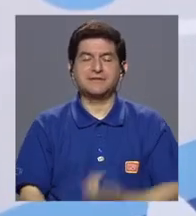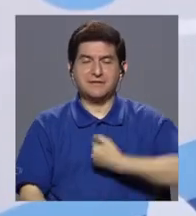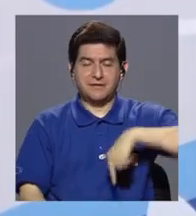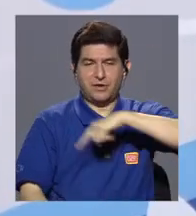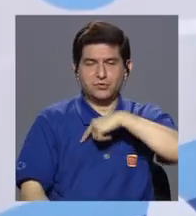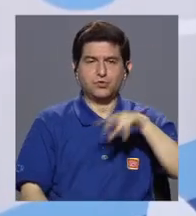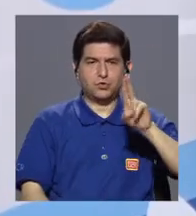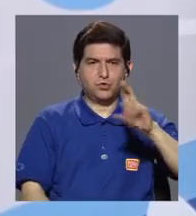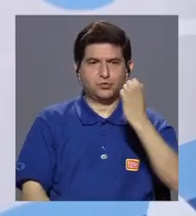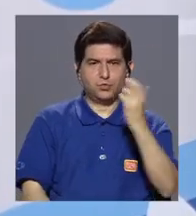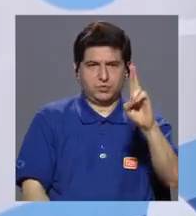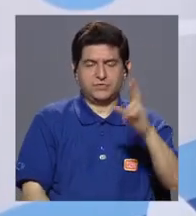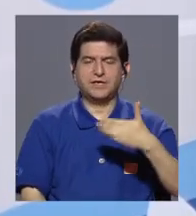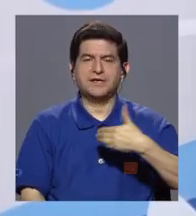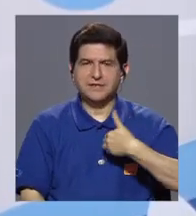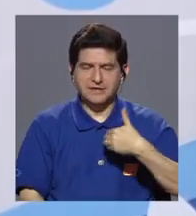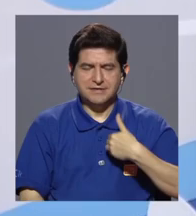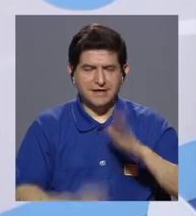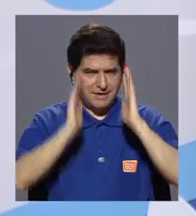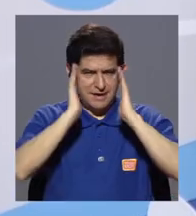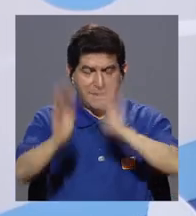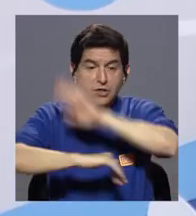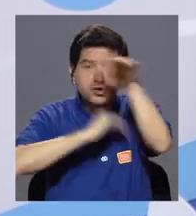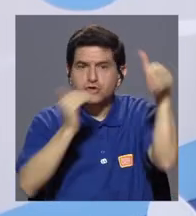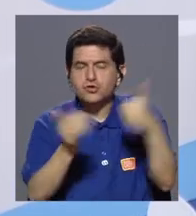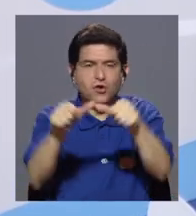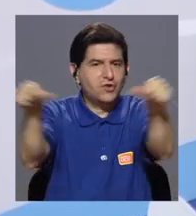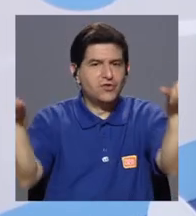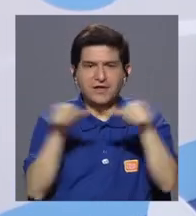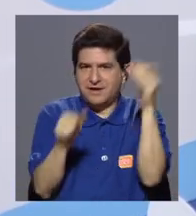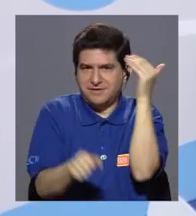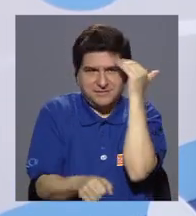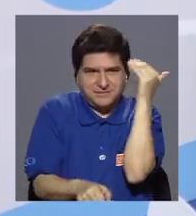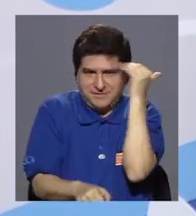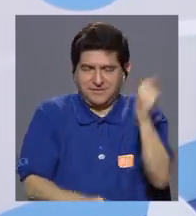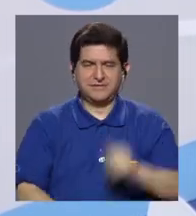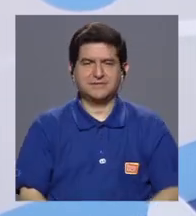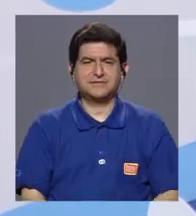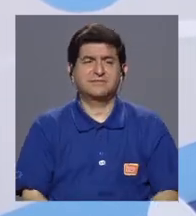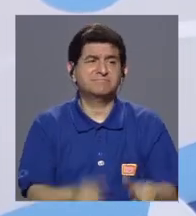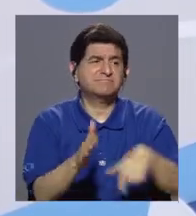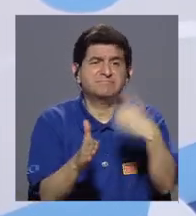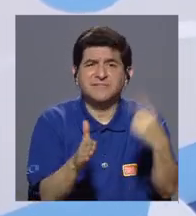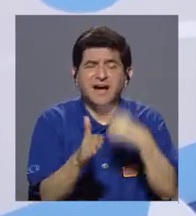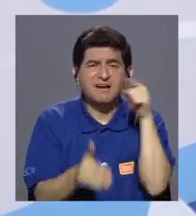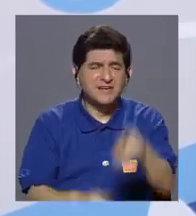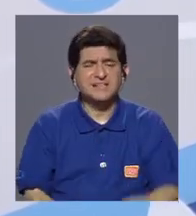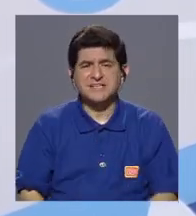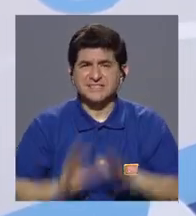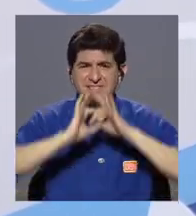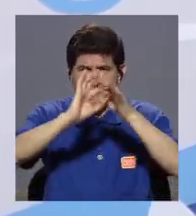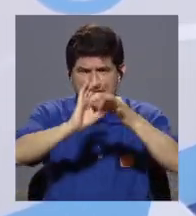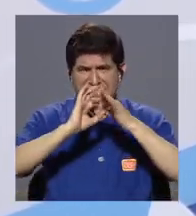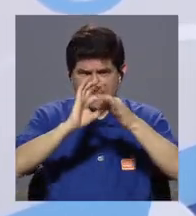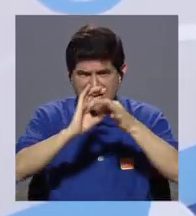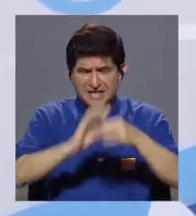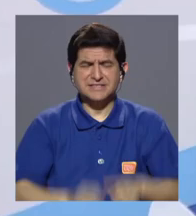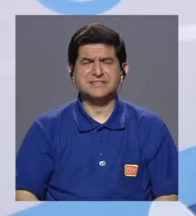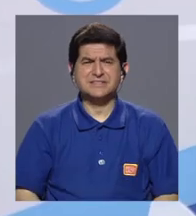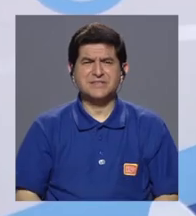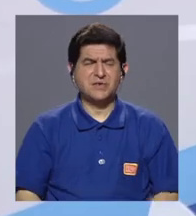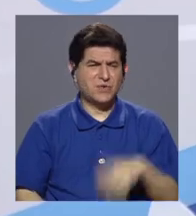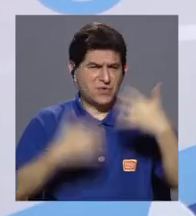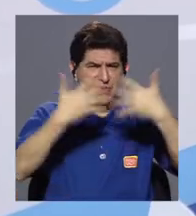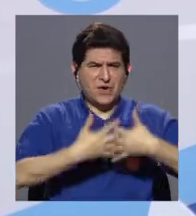sucede de verdad necesariamente tenemos que abocarnos a todas las áreas del conocimiento y muchas veces esa interrelación tanto entre